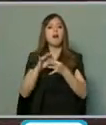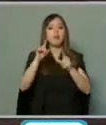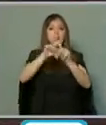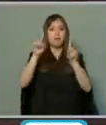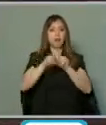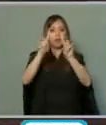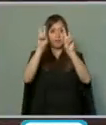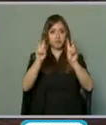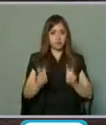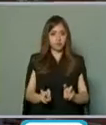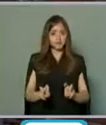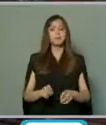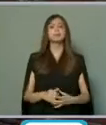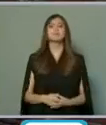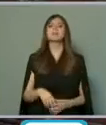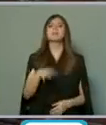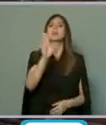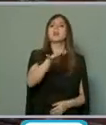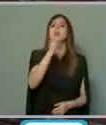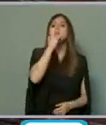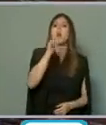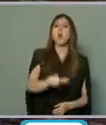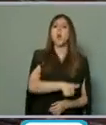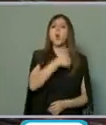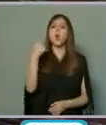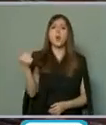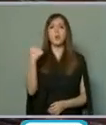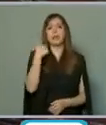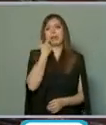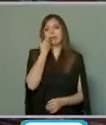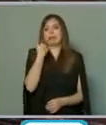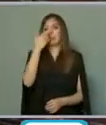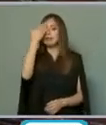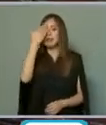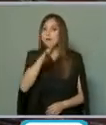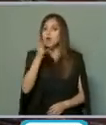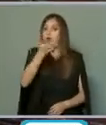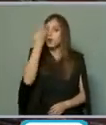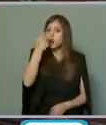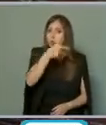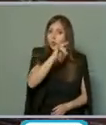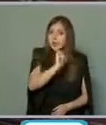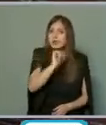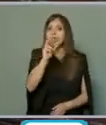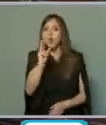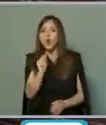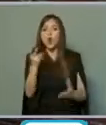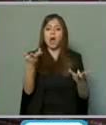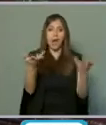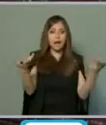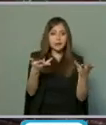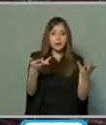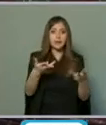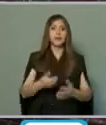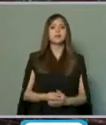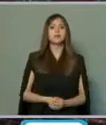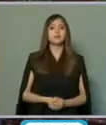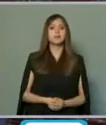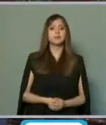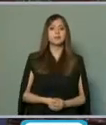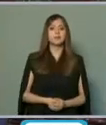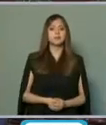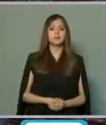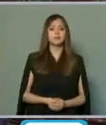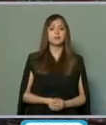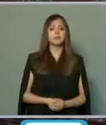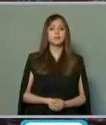Oye, algo que yo quisiera saber, y no sé si ustedes lo hagan, ¿es real o